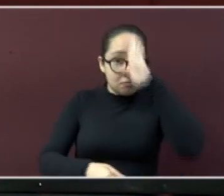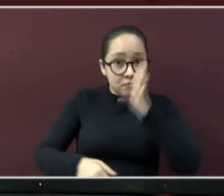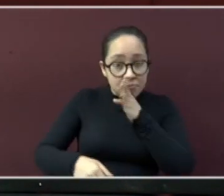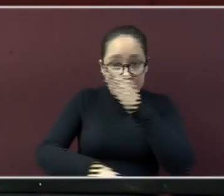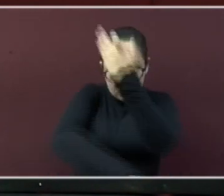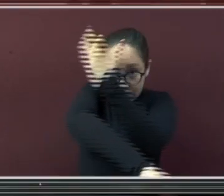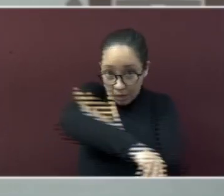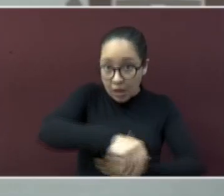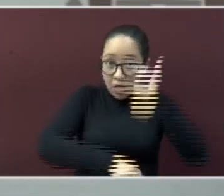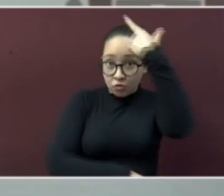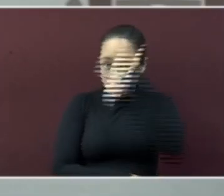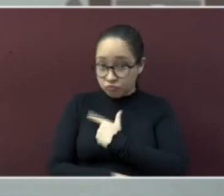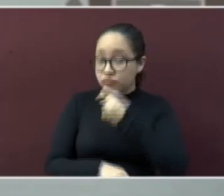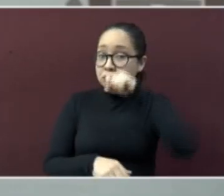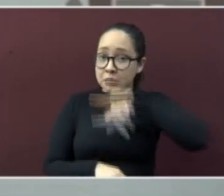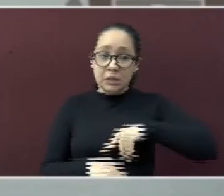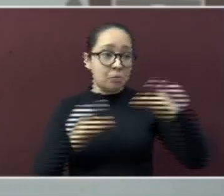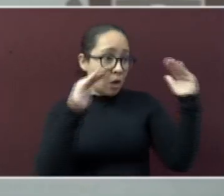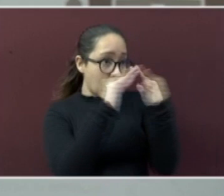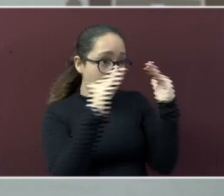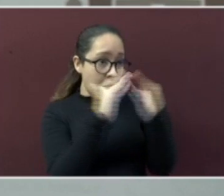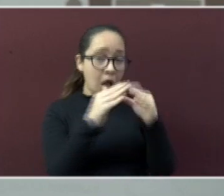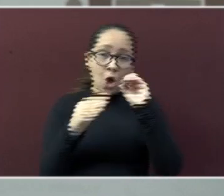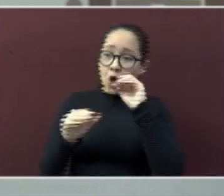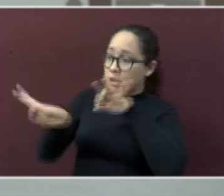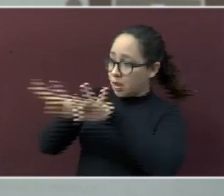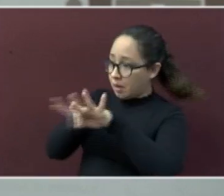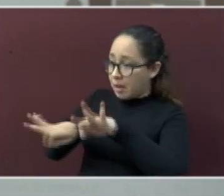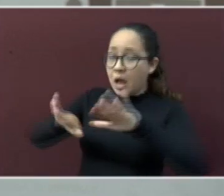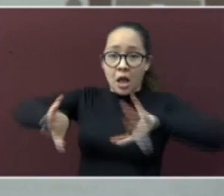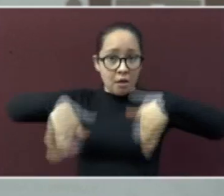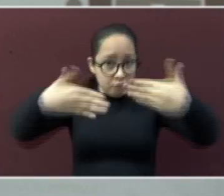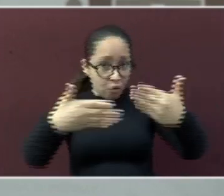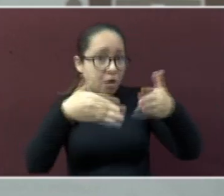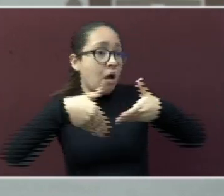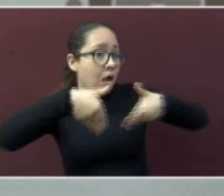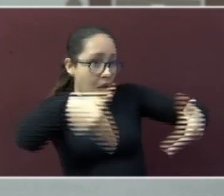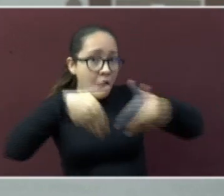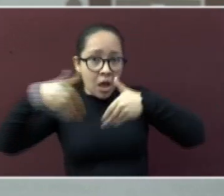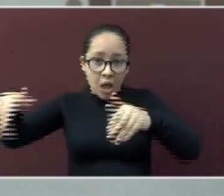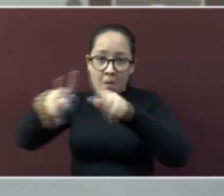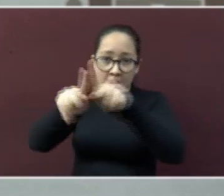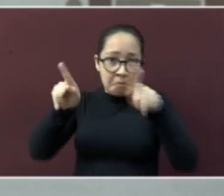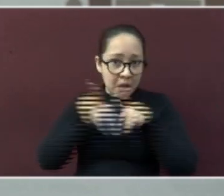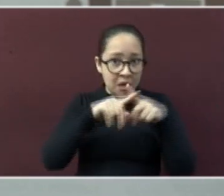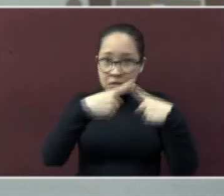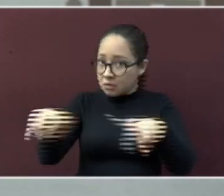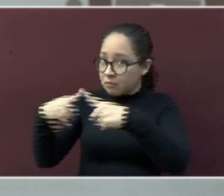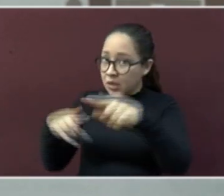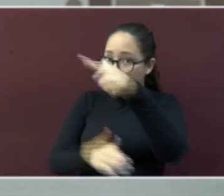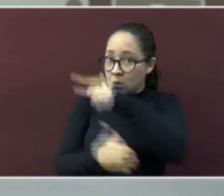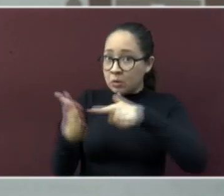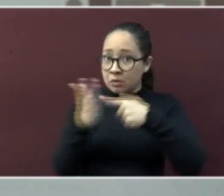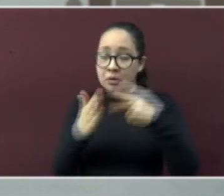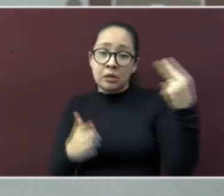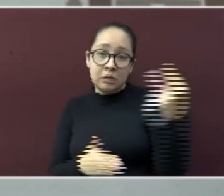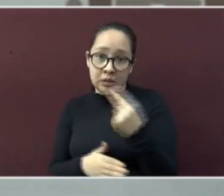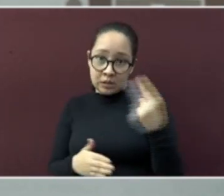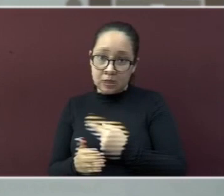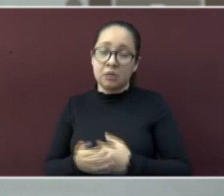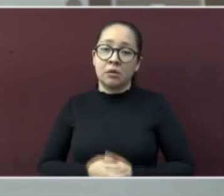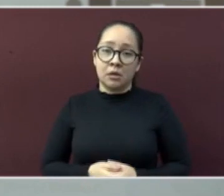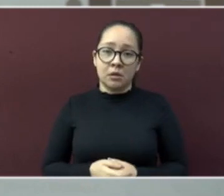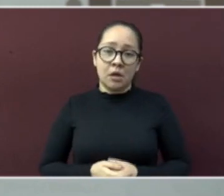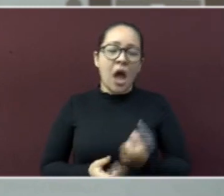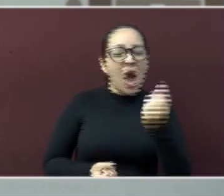estando en casa o en el trabajo en la calle en el centro comercial etcétera no podemos darles un orden